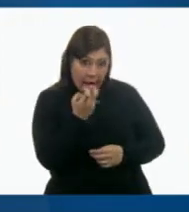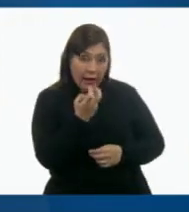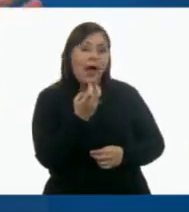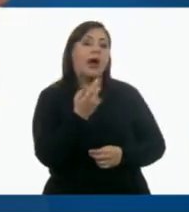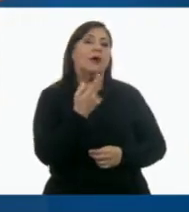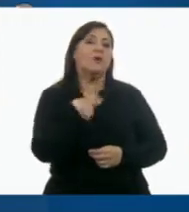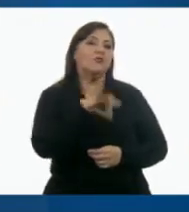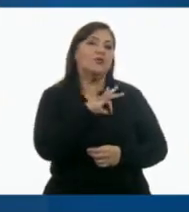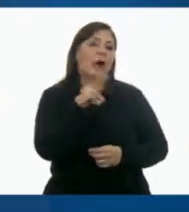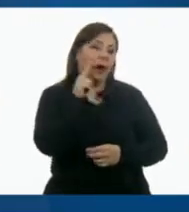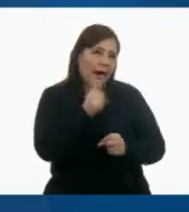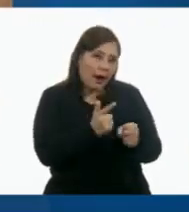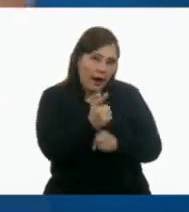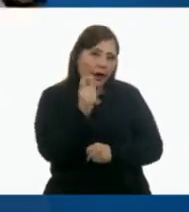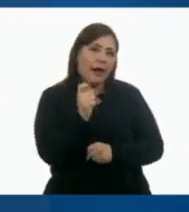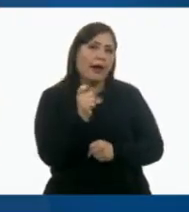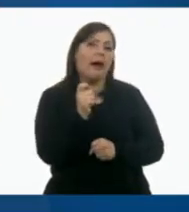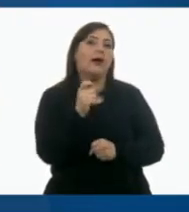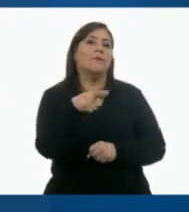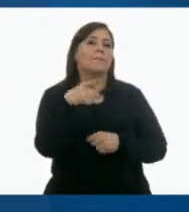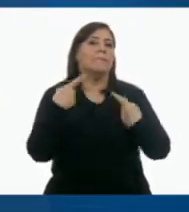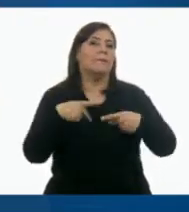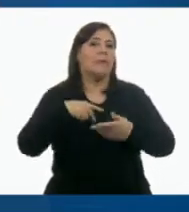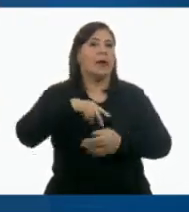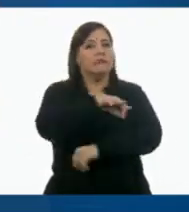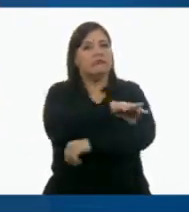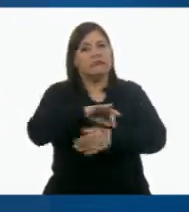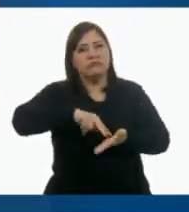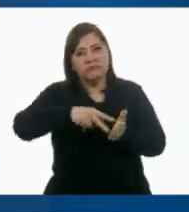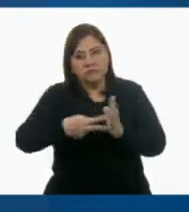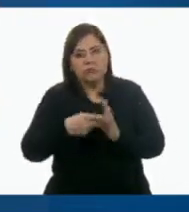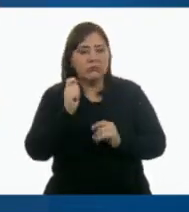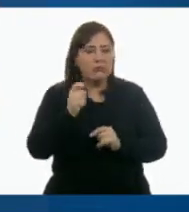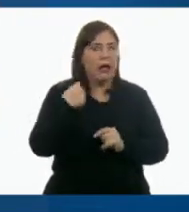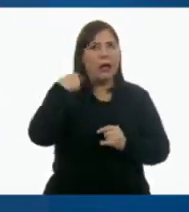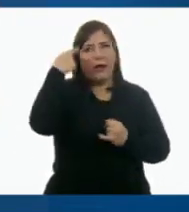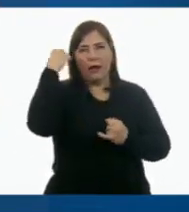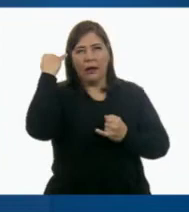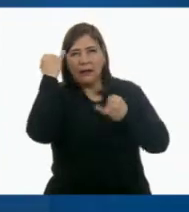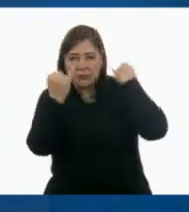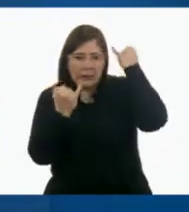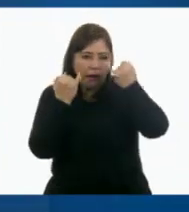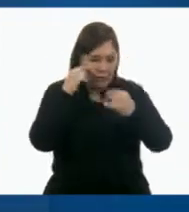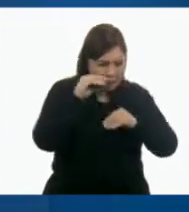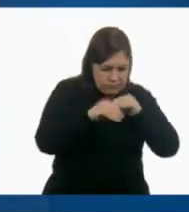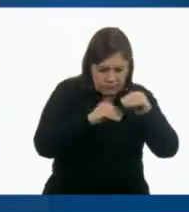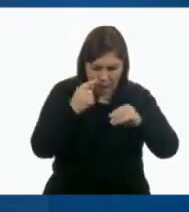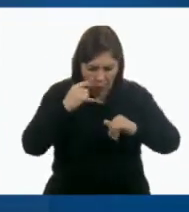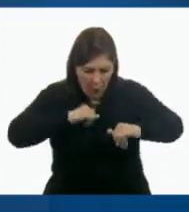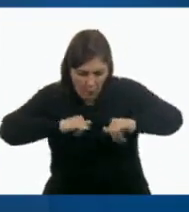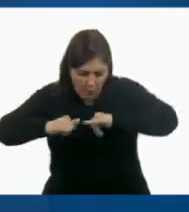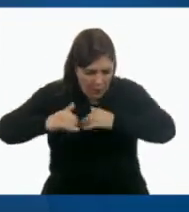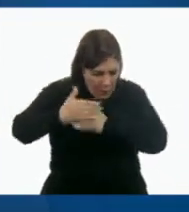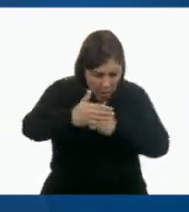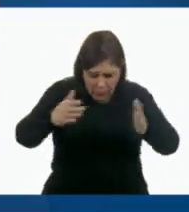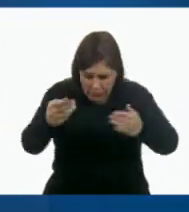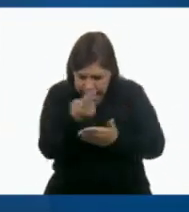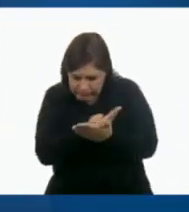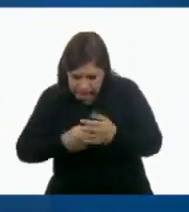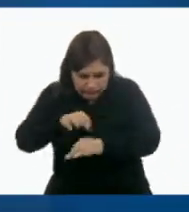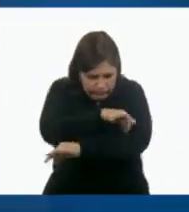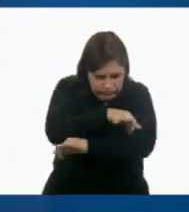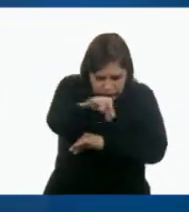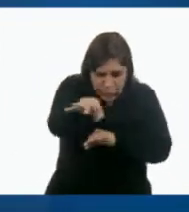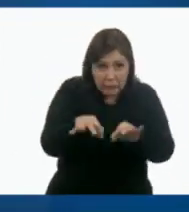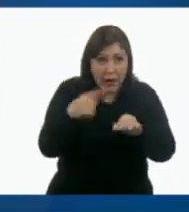vemos que el arquitecto le da rienda suelta y construye a través de planos esos grandes edificios que luego vemos y que son